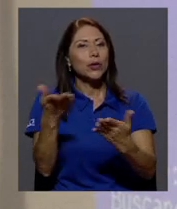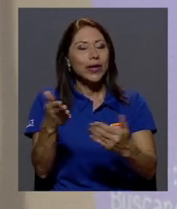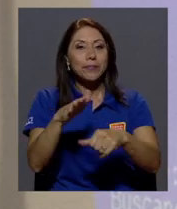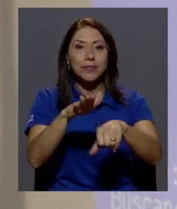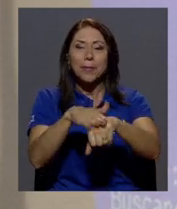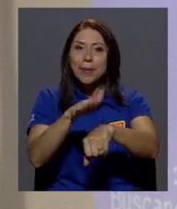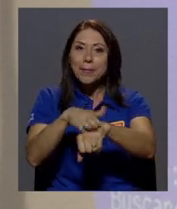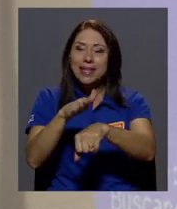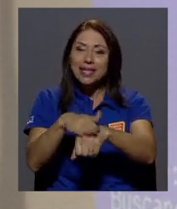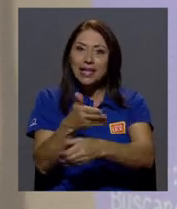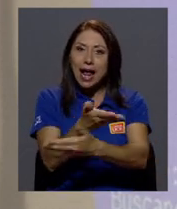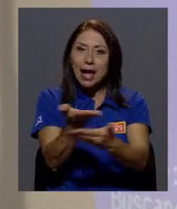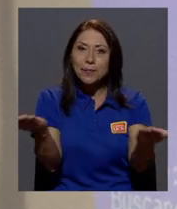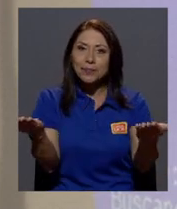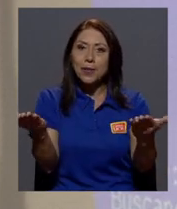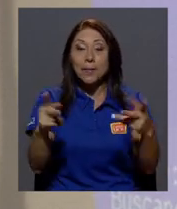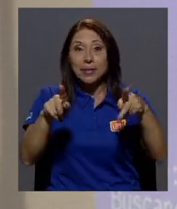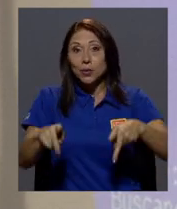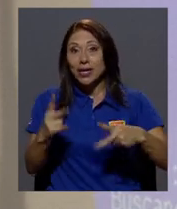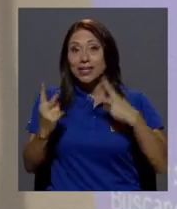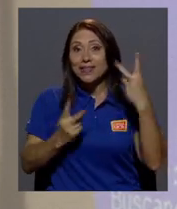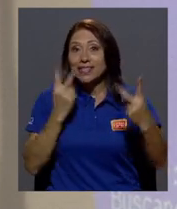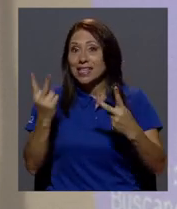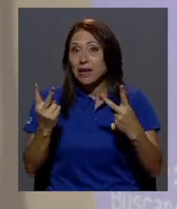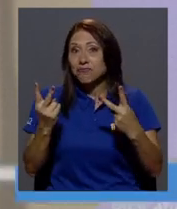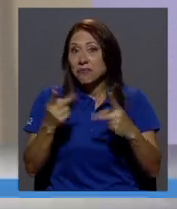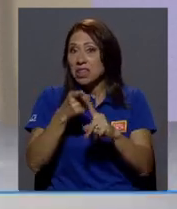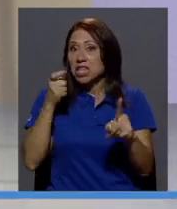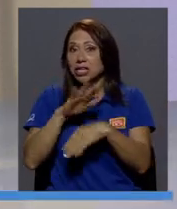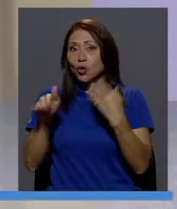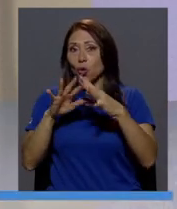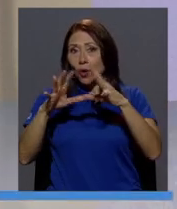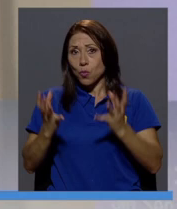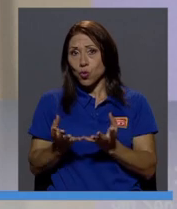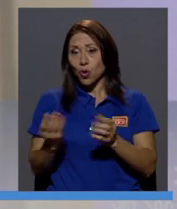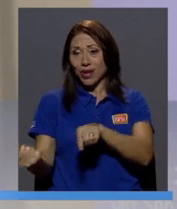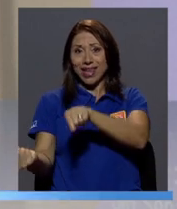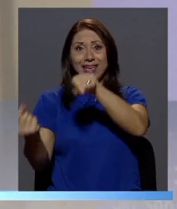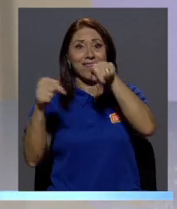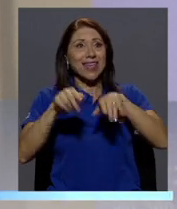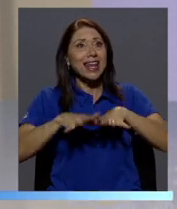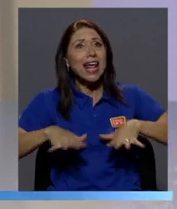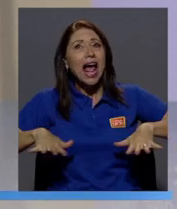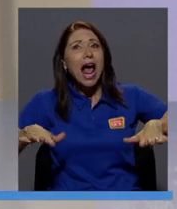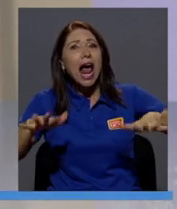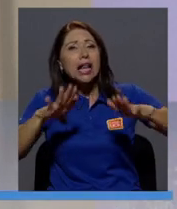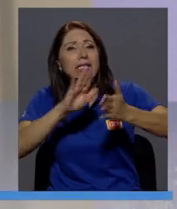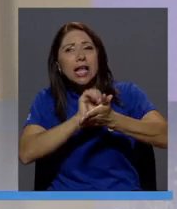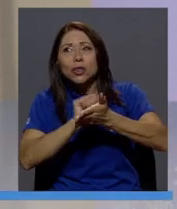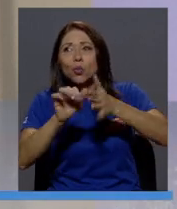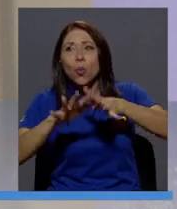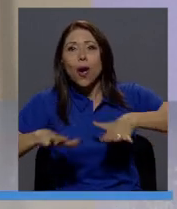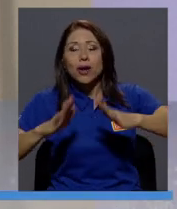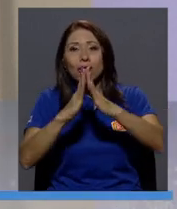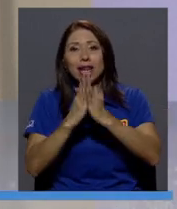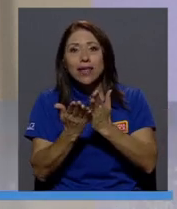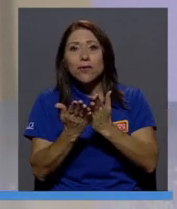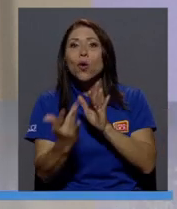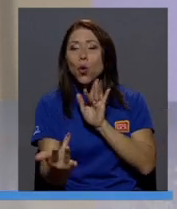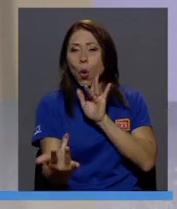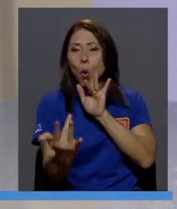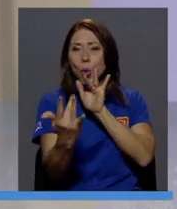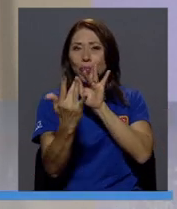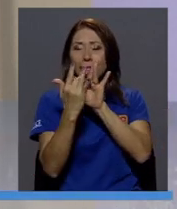permitirle también a los visitantes del mundo entero que vienen al Santuario del Libro a tener un contacto directo por